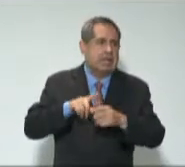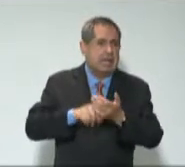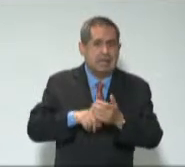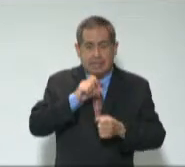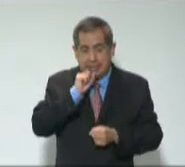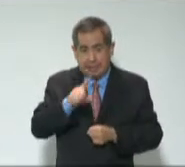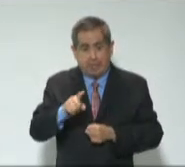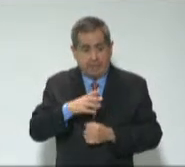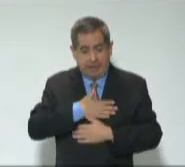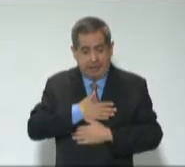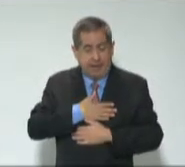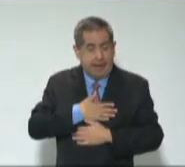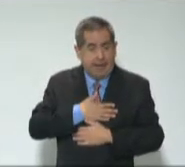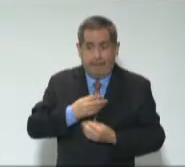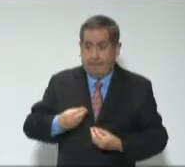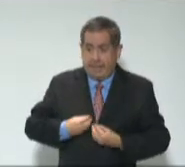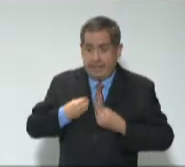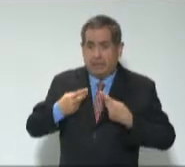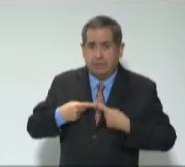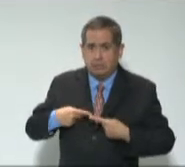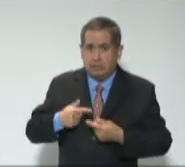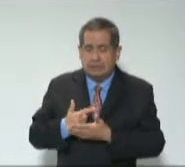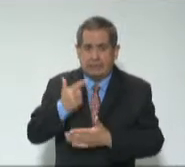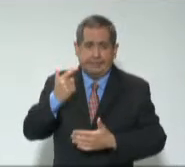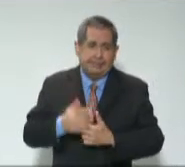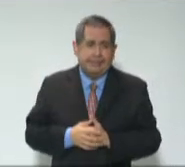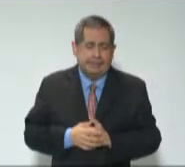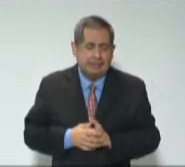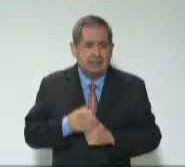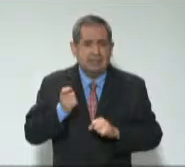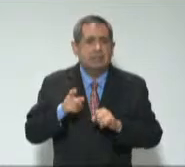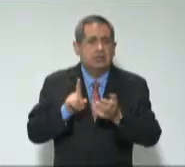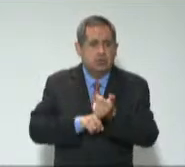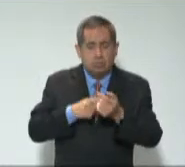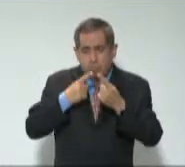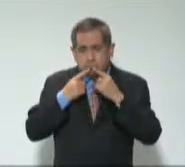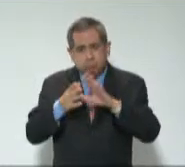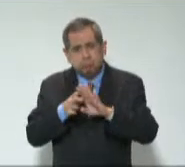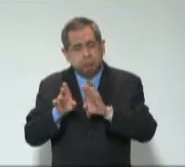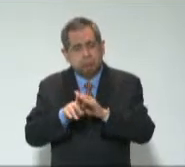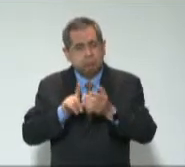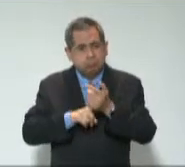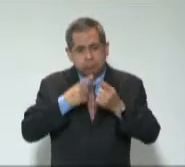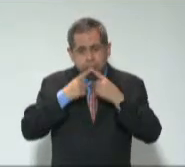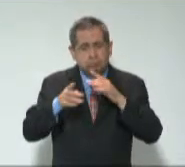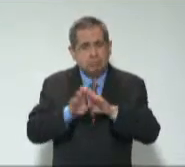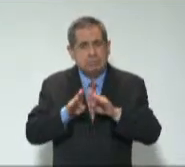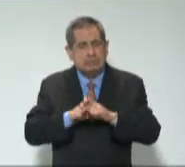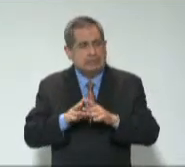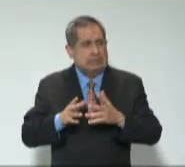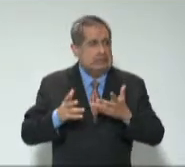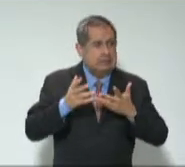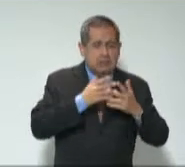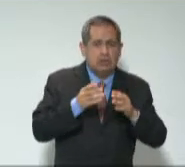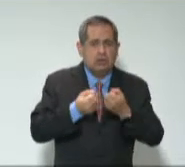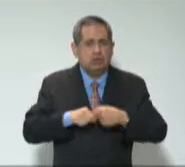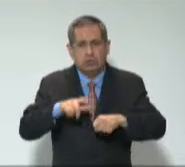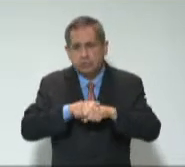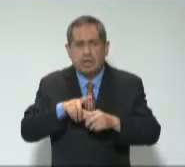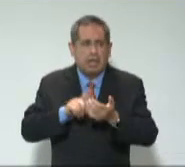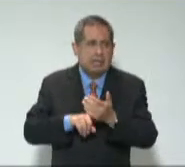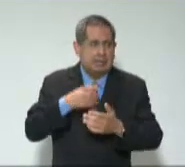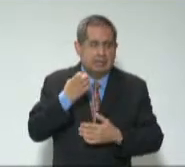y también la vida de las personas y un fenómeno que ha perturbado además la estabilidad económica social